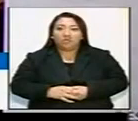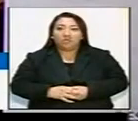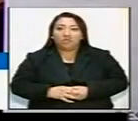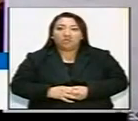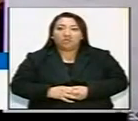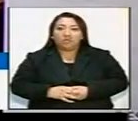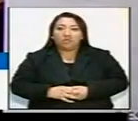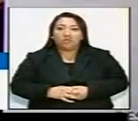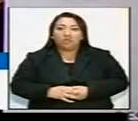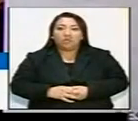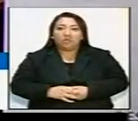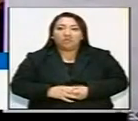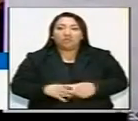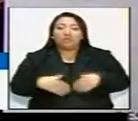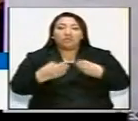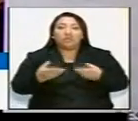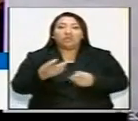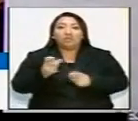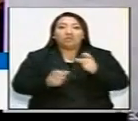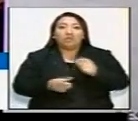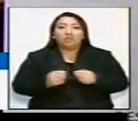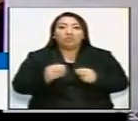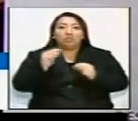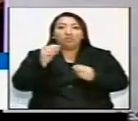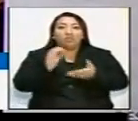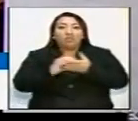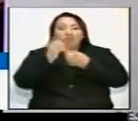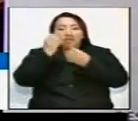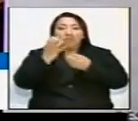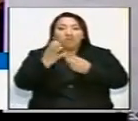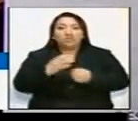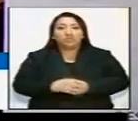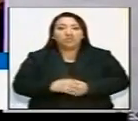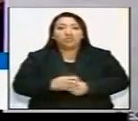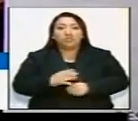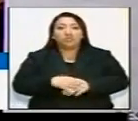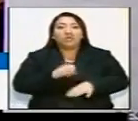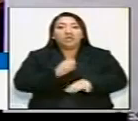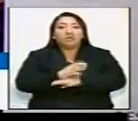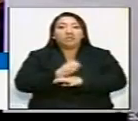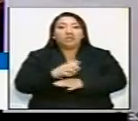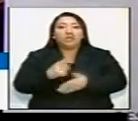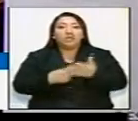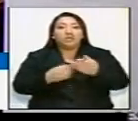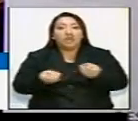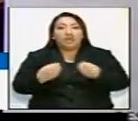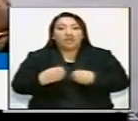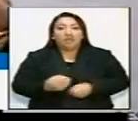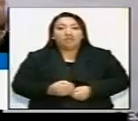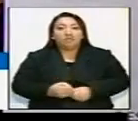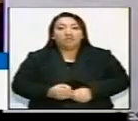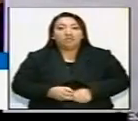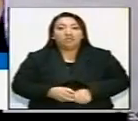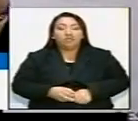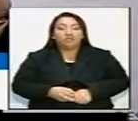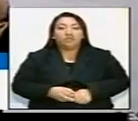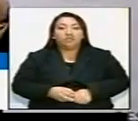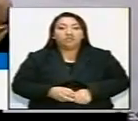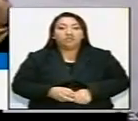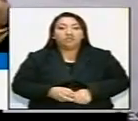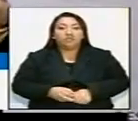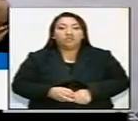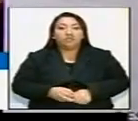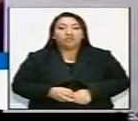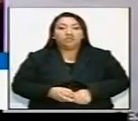de tener un poco de información y también sobre las recomendaciones que está dando el gobierno. La organización es